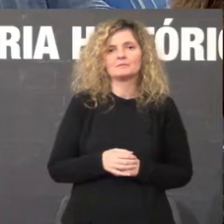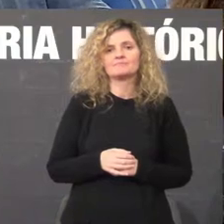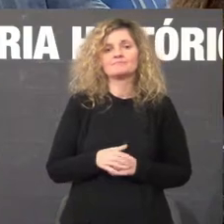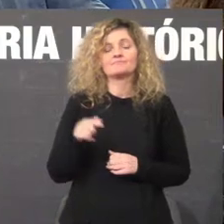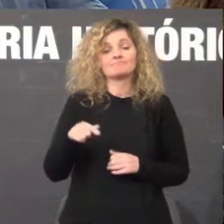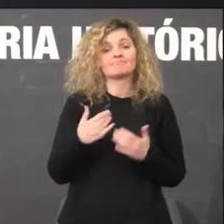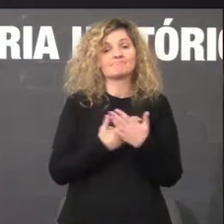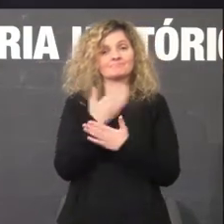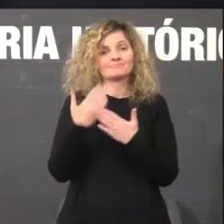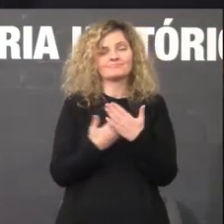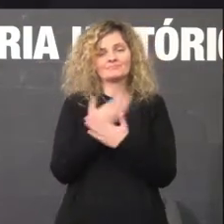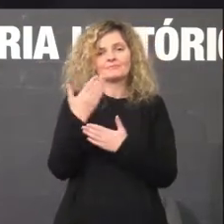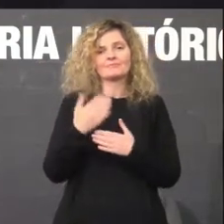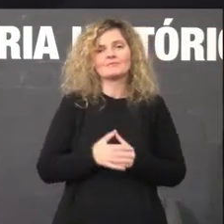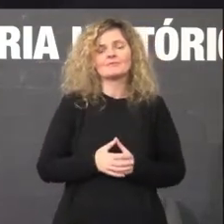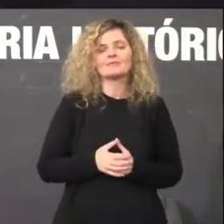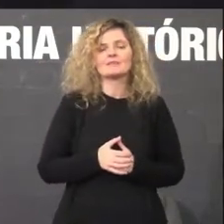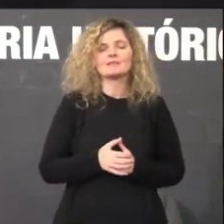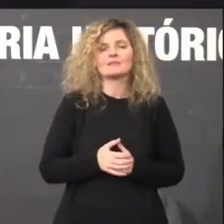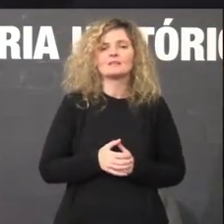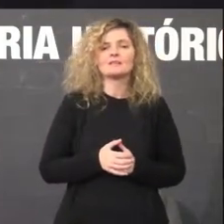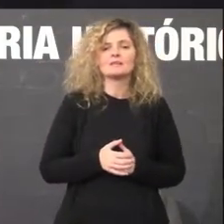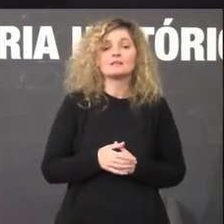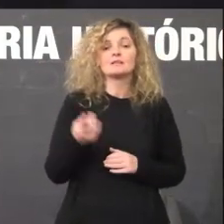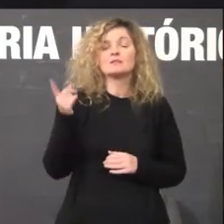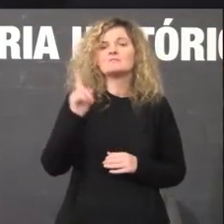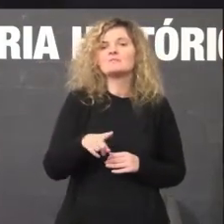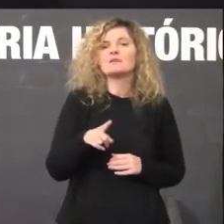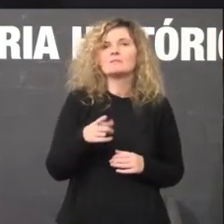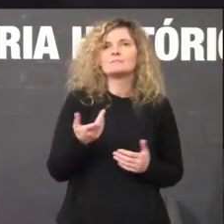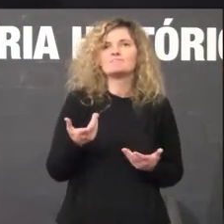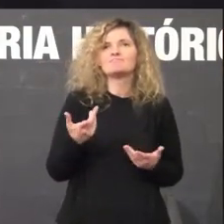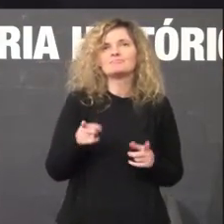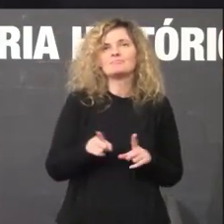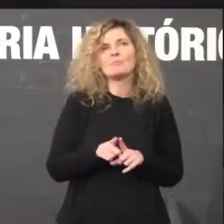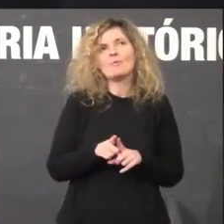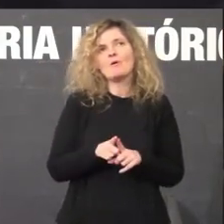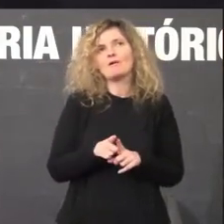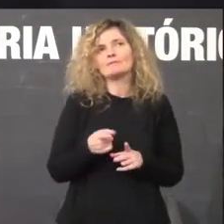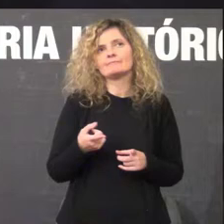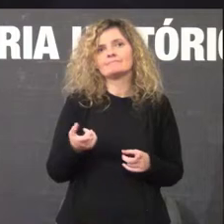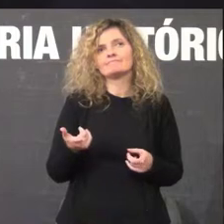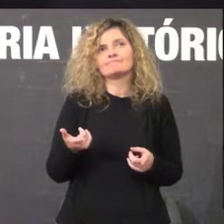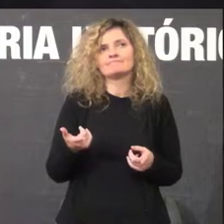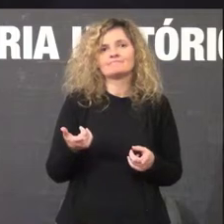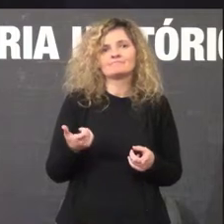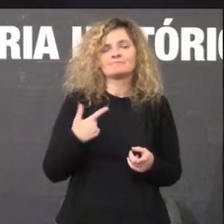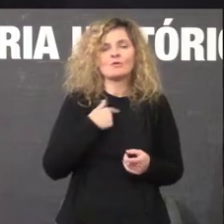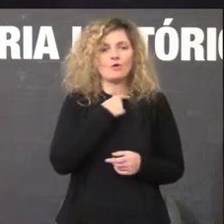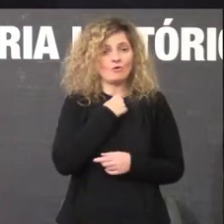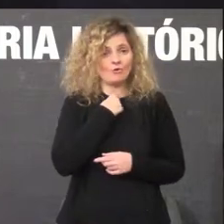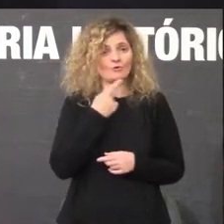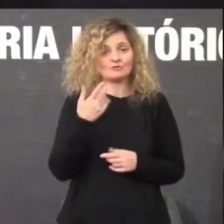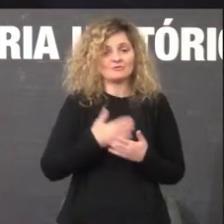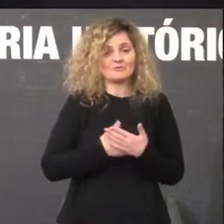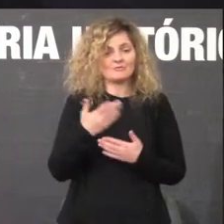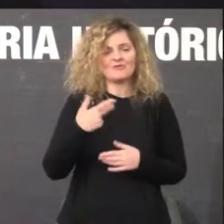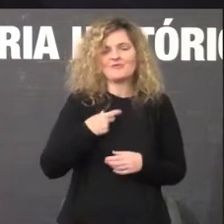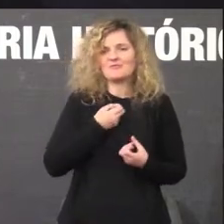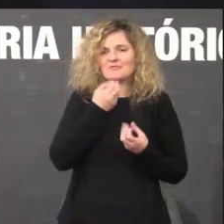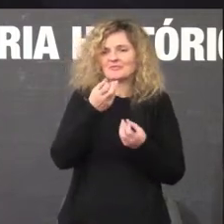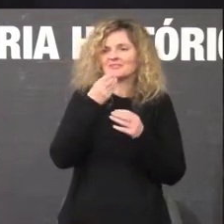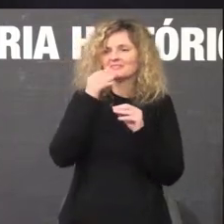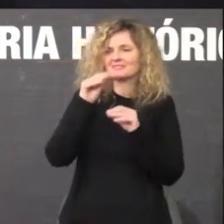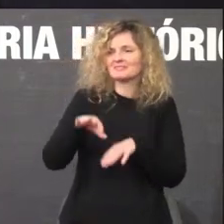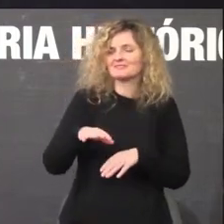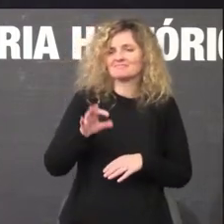a estas jornadas y sobre todo lo que nos gusta a los periodistas, que es poder contar